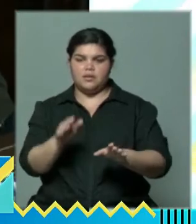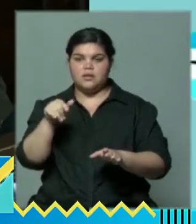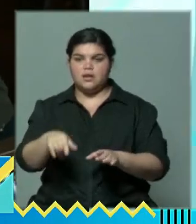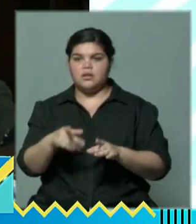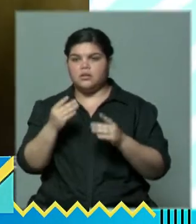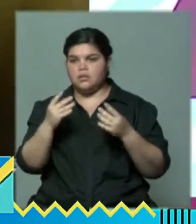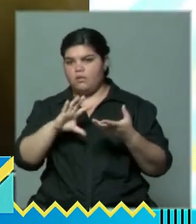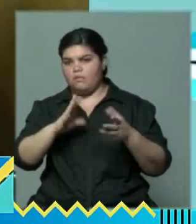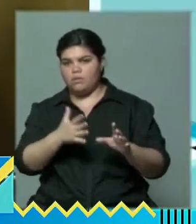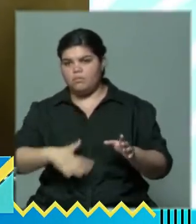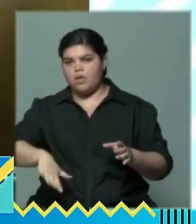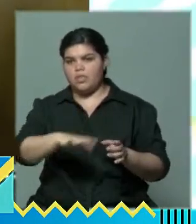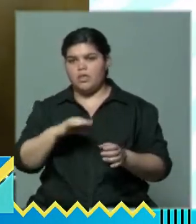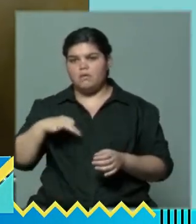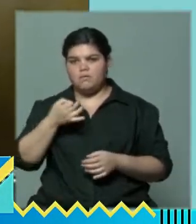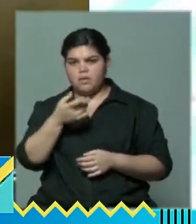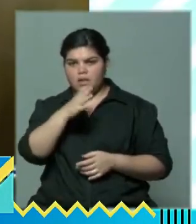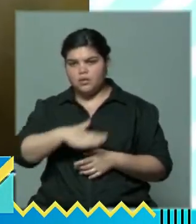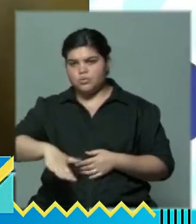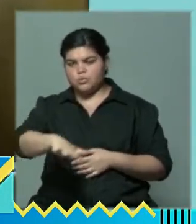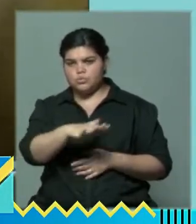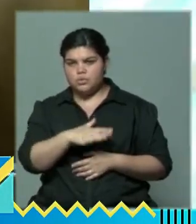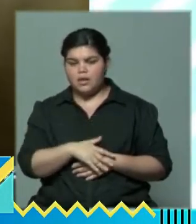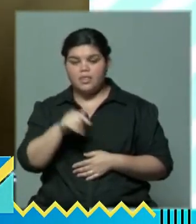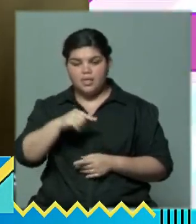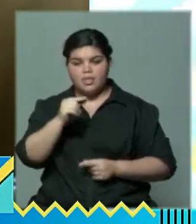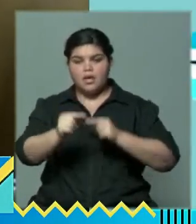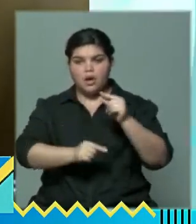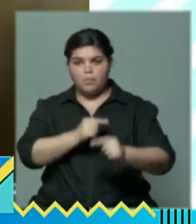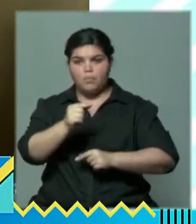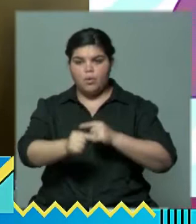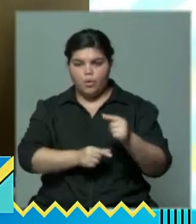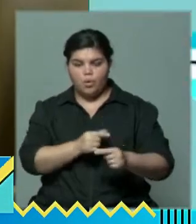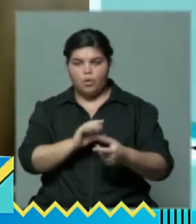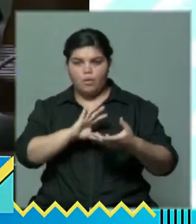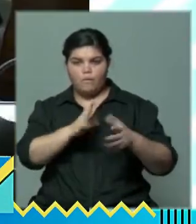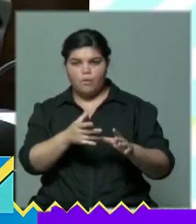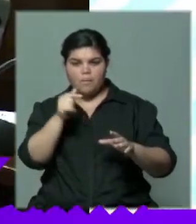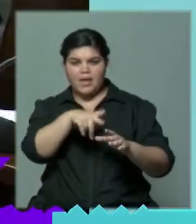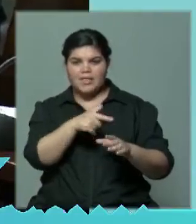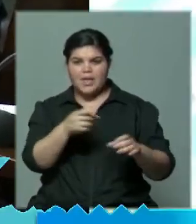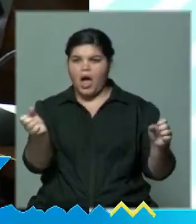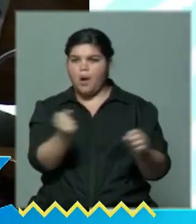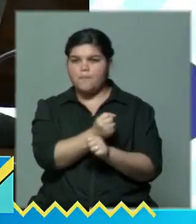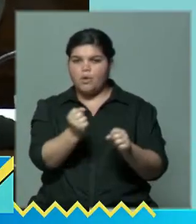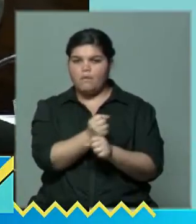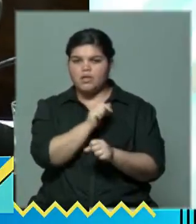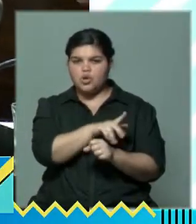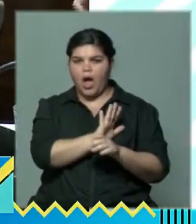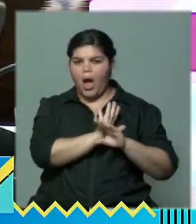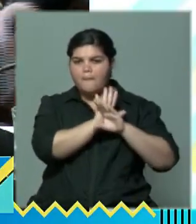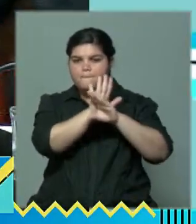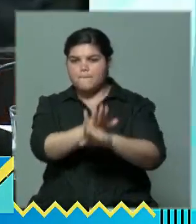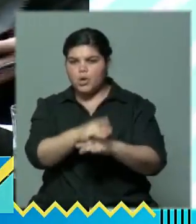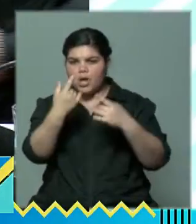condiciones de vida del pueblo. En estas circunstancias se está fortaleciendo el aparato represivo y digamos, el aspecto legal